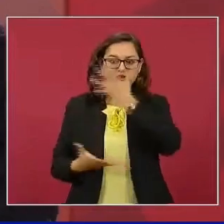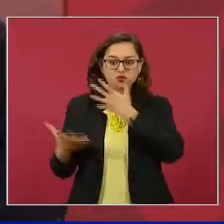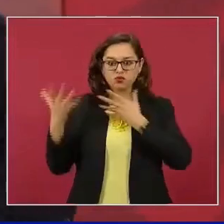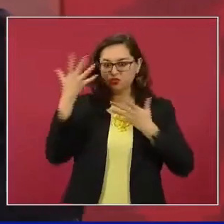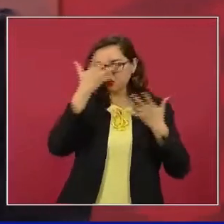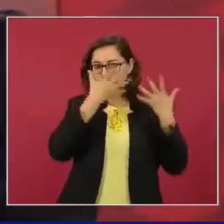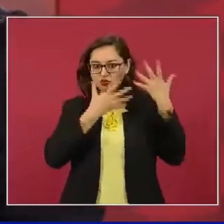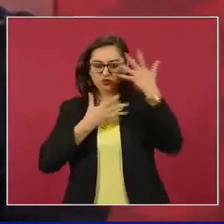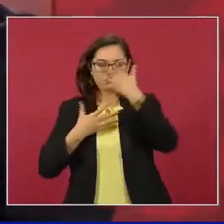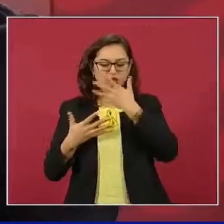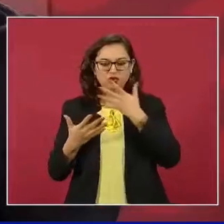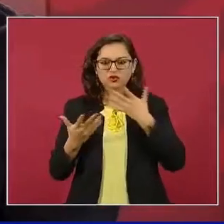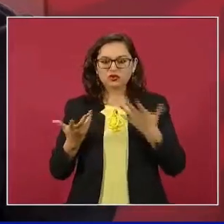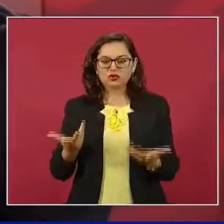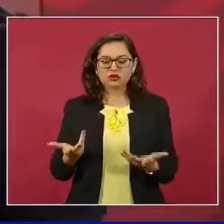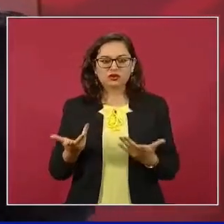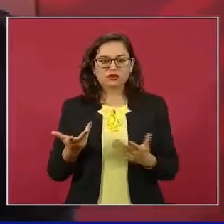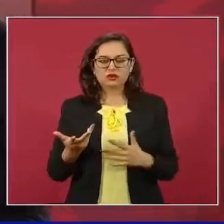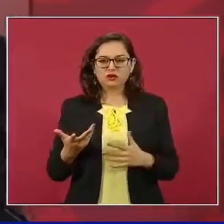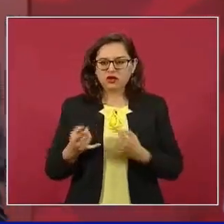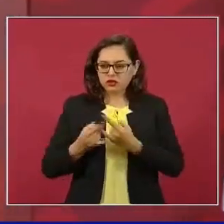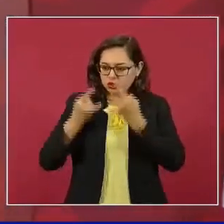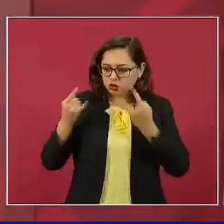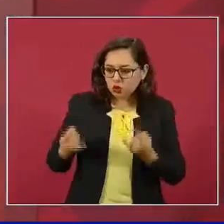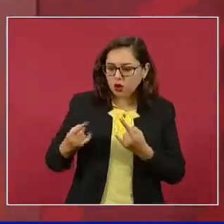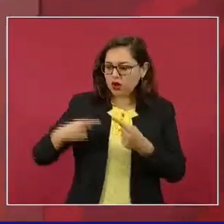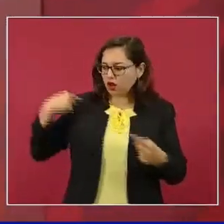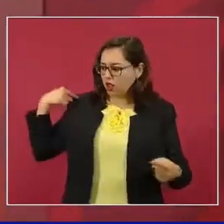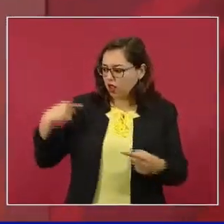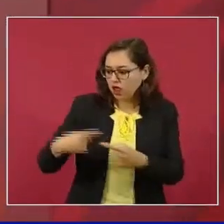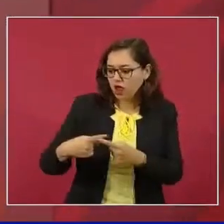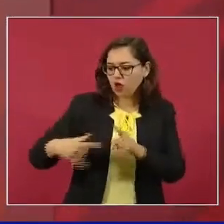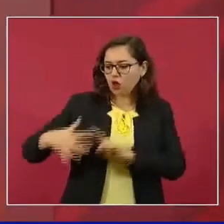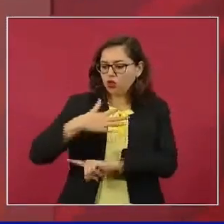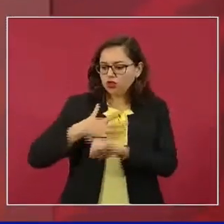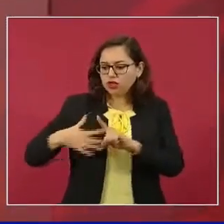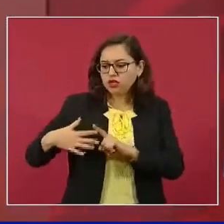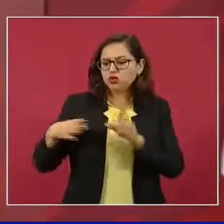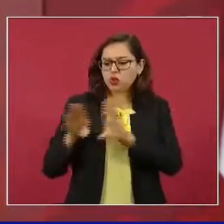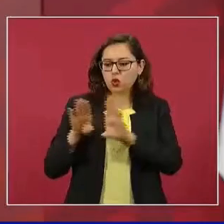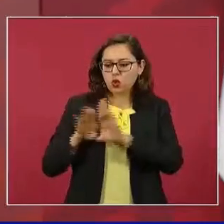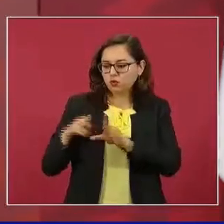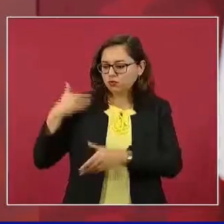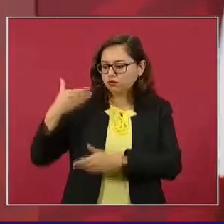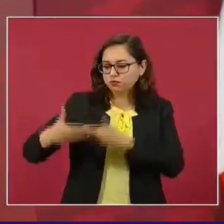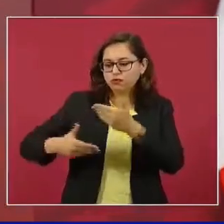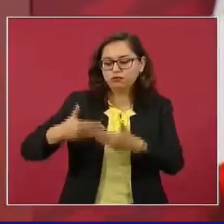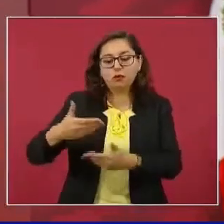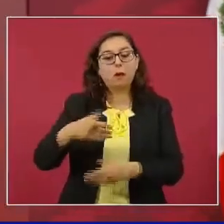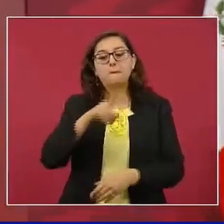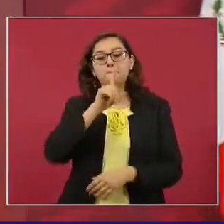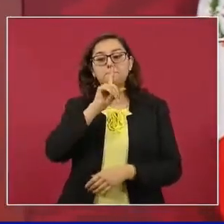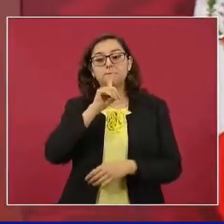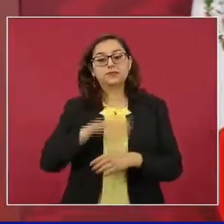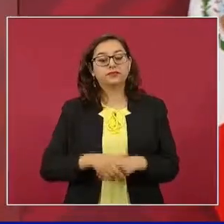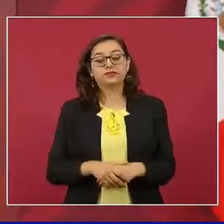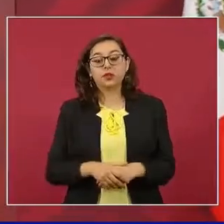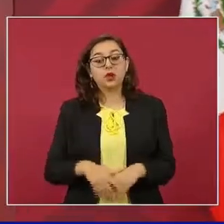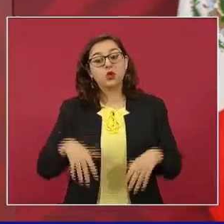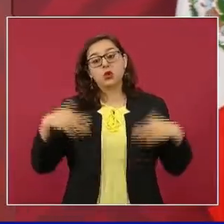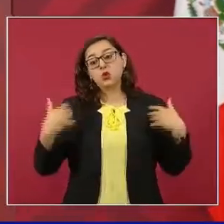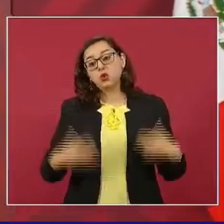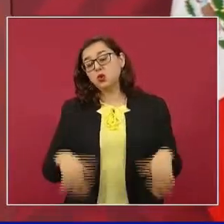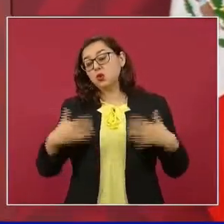no se contextualiza, no se dan los antecedentes, nada más es qué barbaridad,